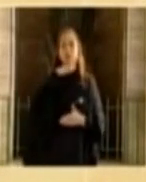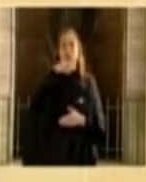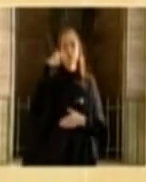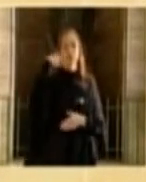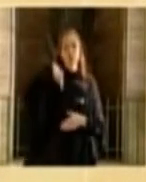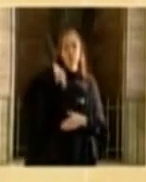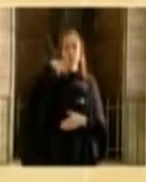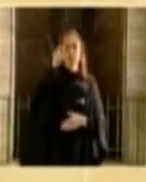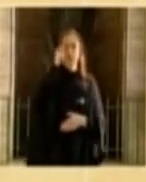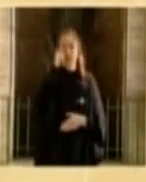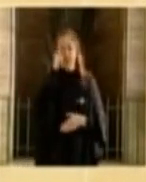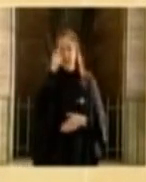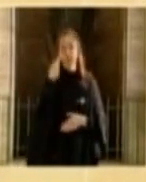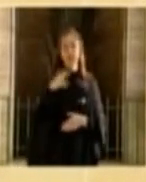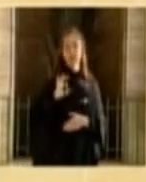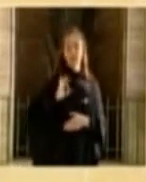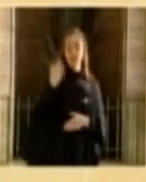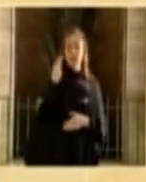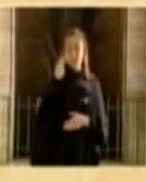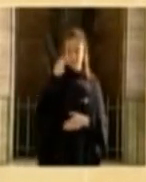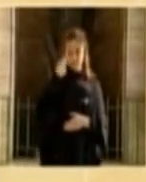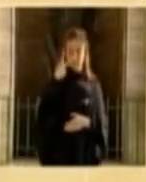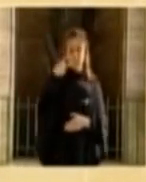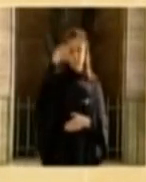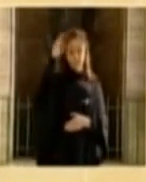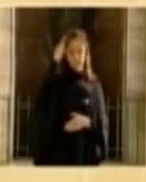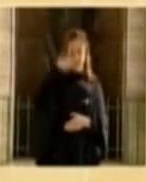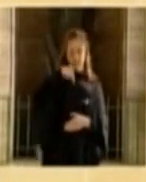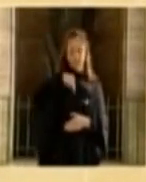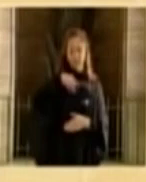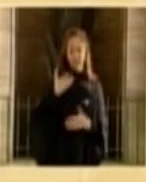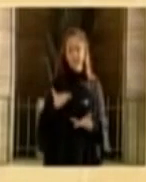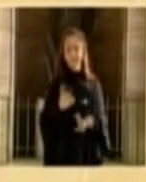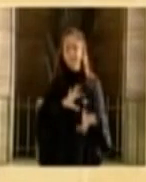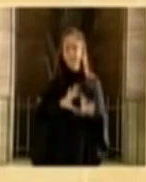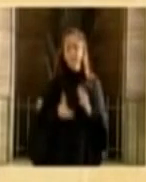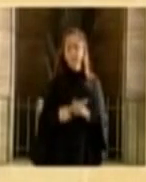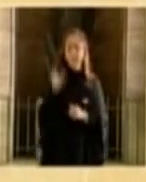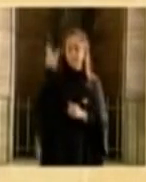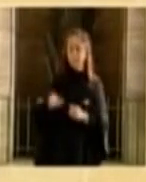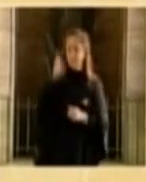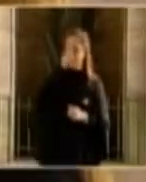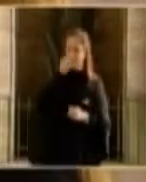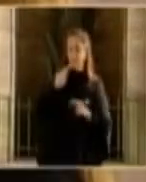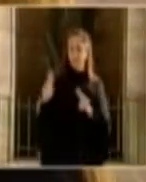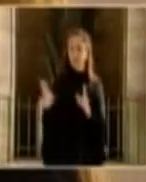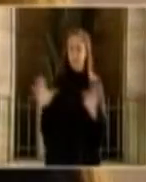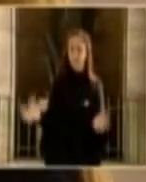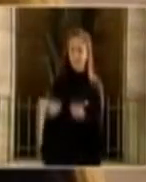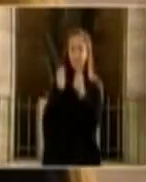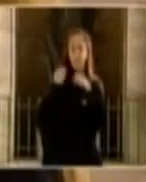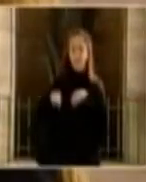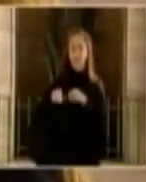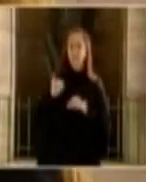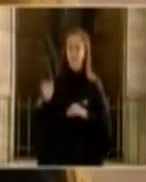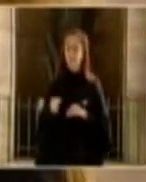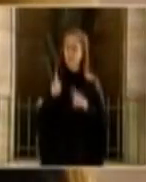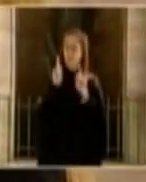de la ida de nuestro gran hombre y también el de la incertidumbre, la boca cubierta y la distancia